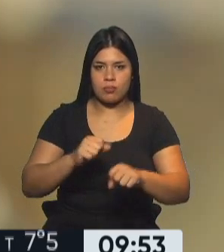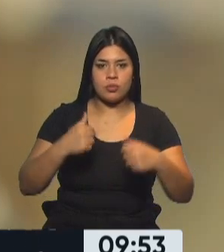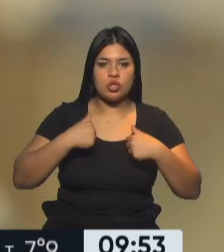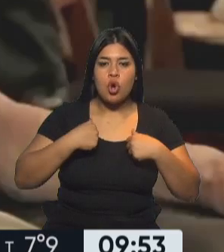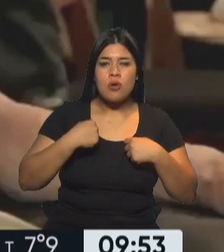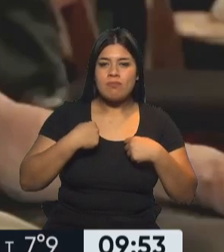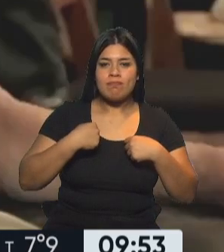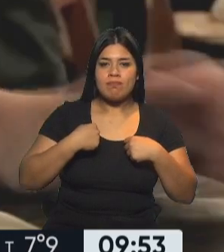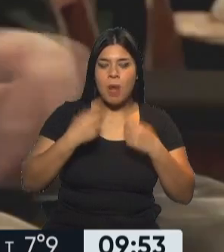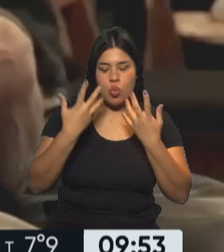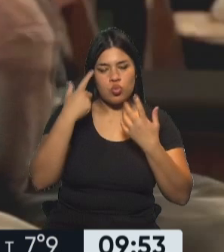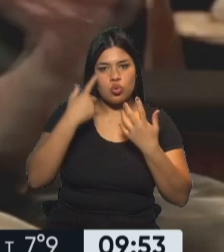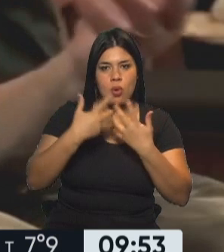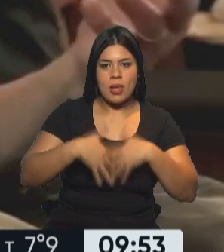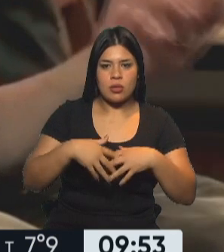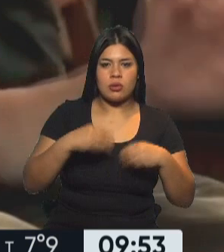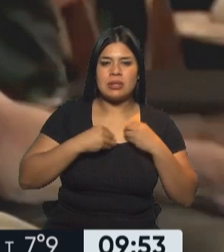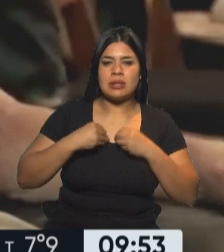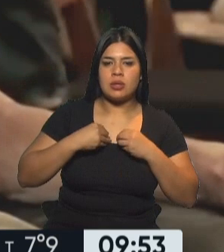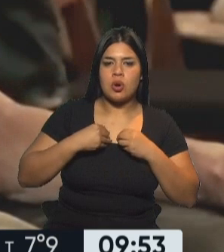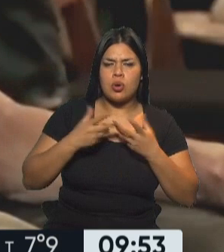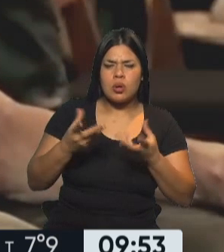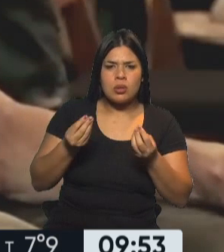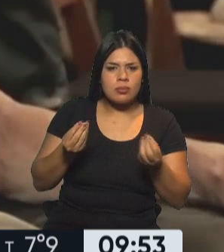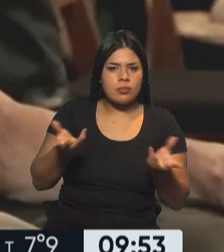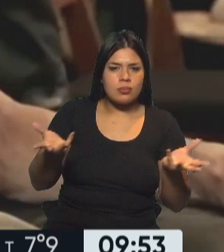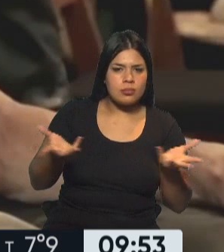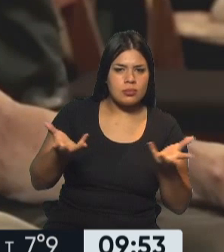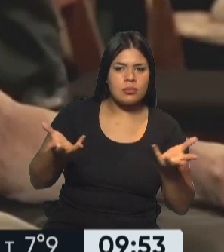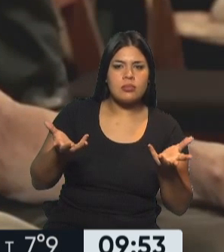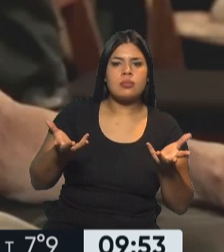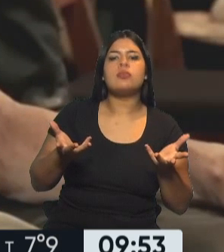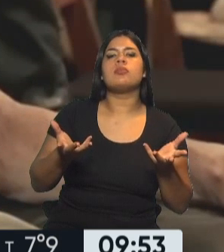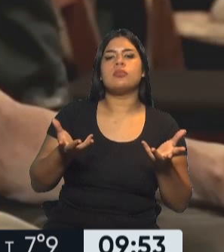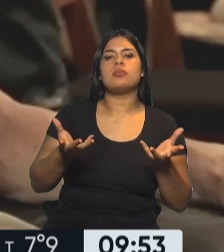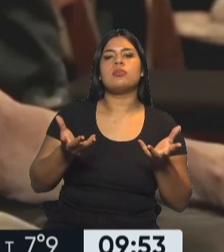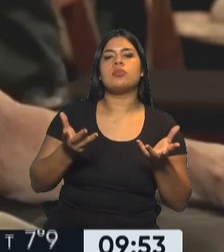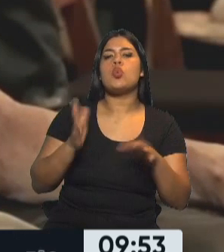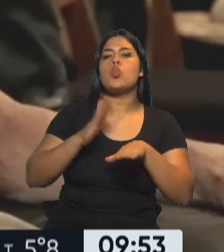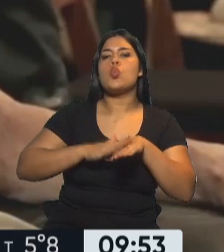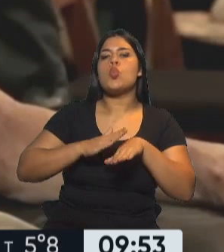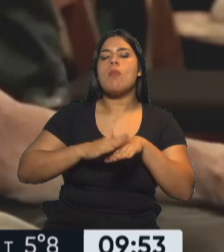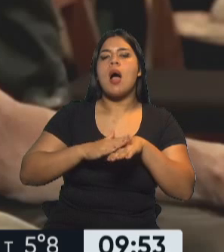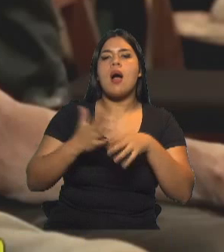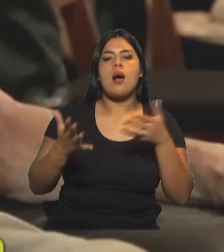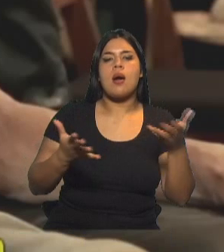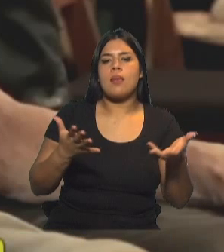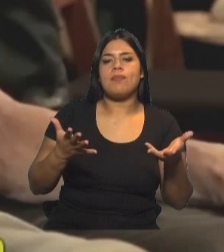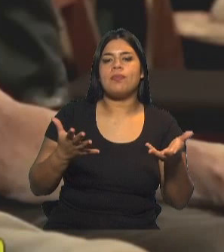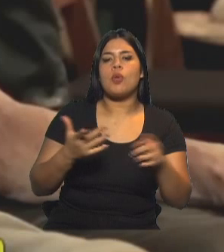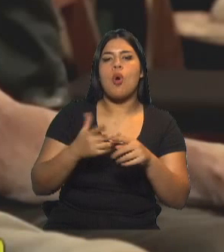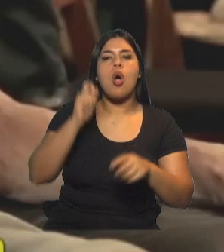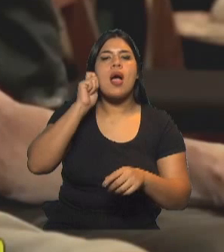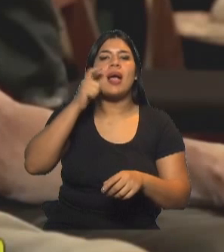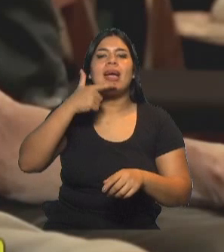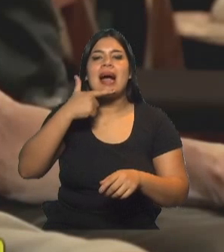fue, dije un improperio, que había sido como que hubiera habido un escape de gas